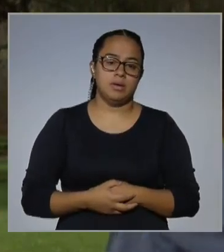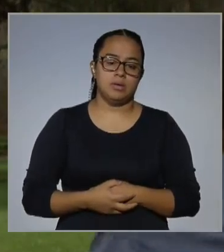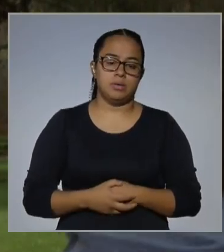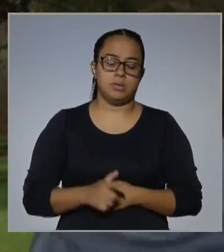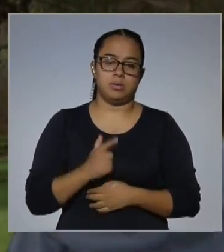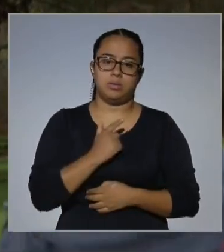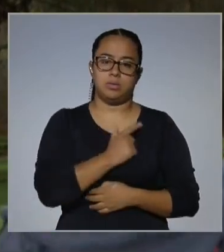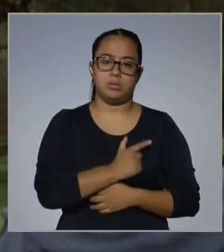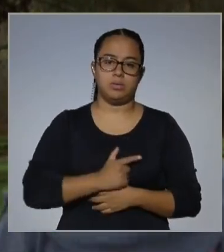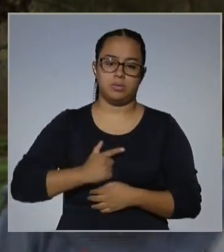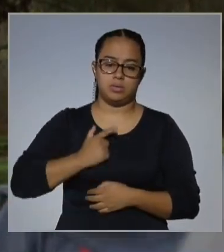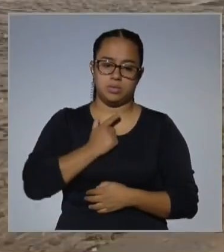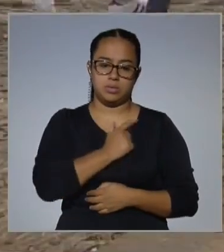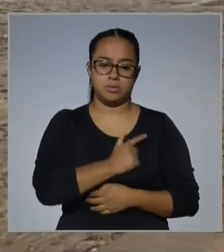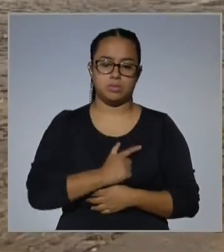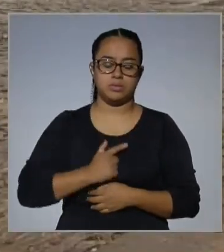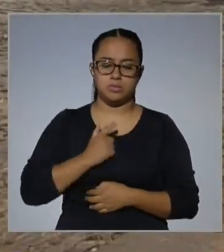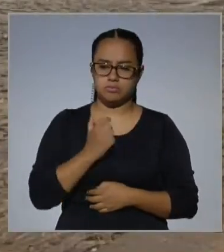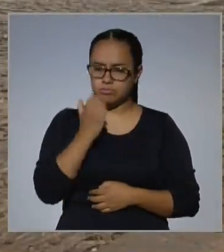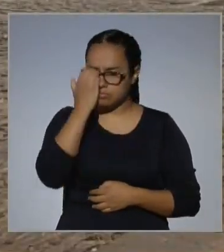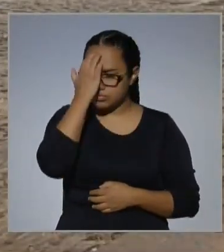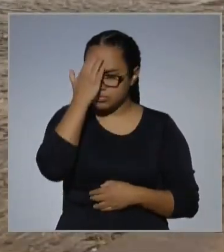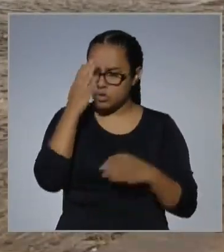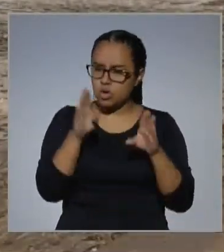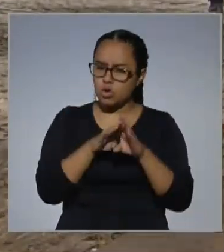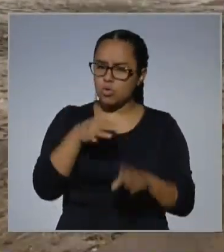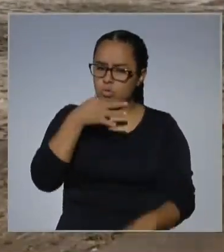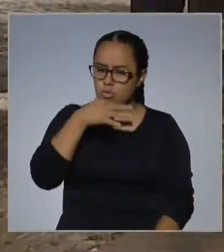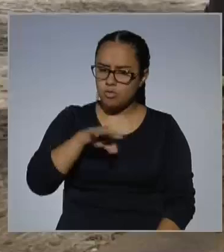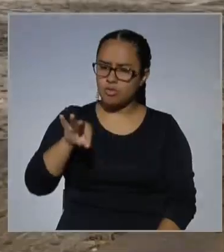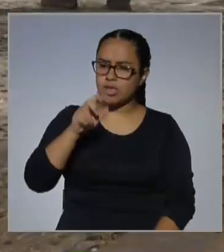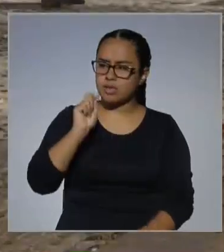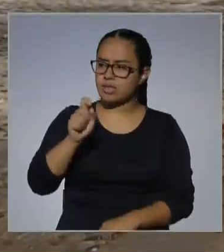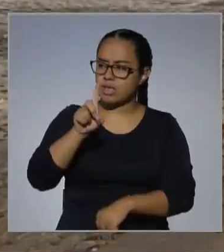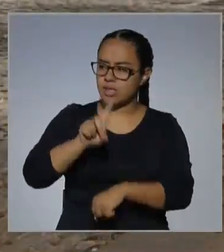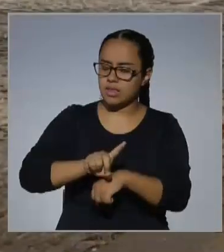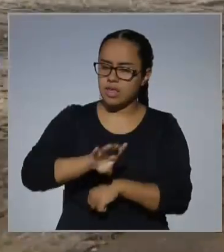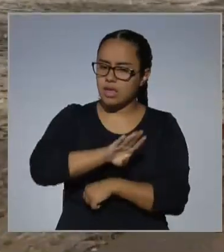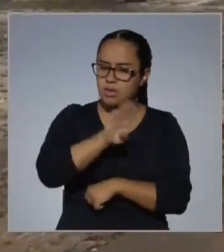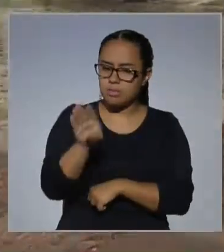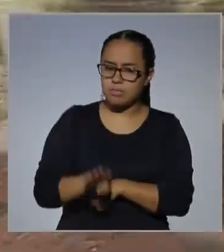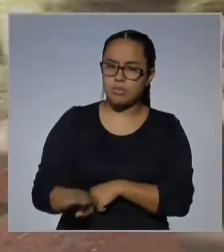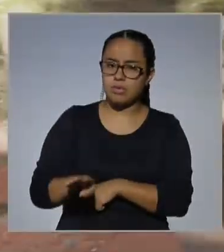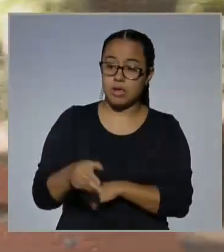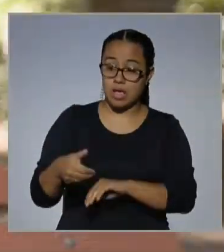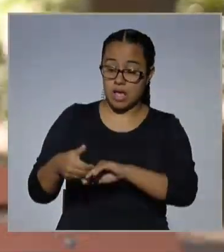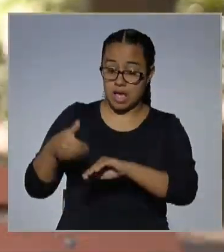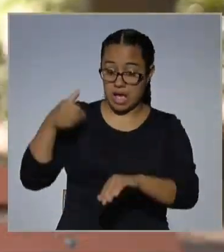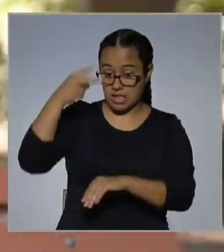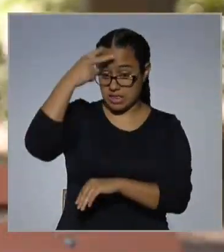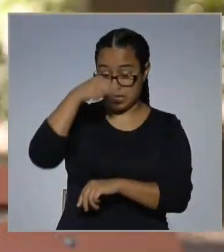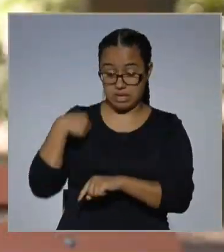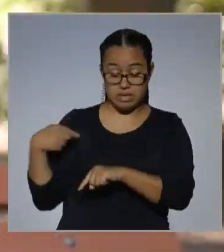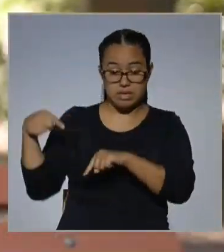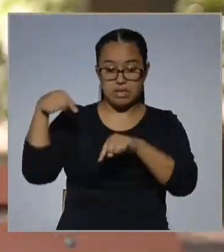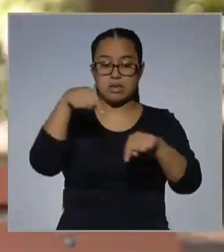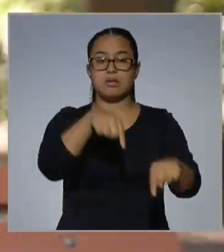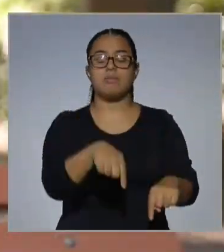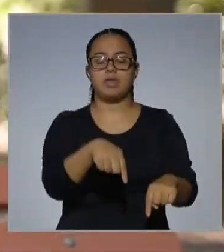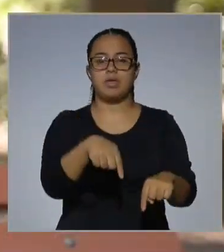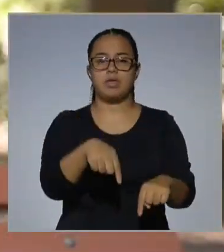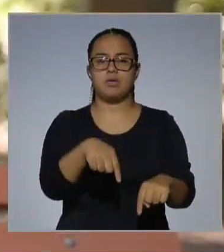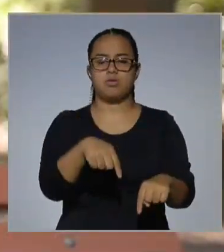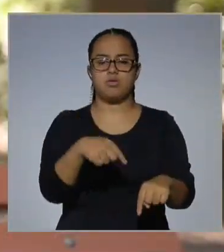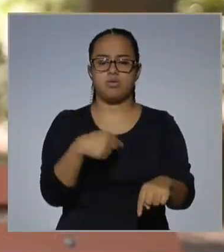me gustaba conocer la fiesta de Día de Muertos. Antes de venir a México ya conocí